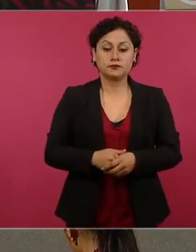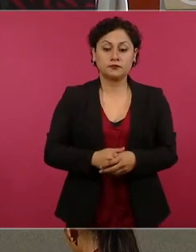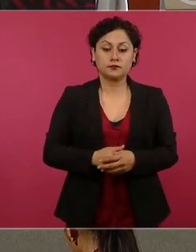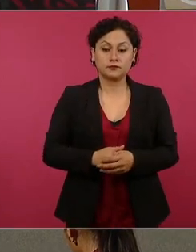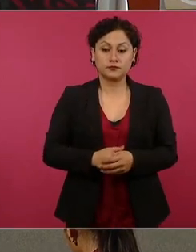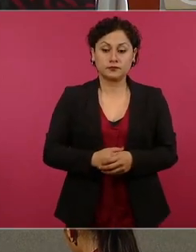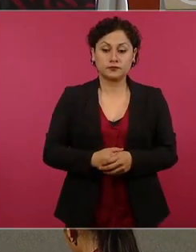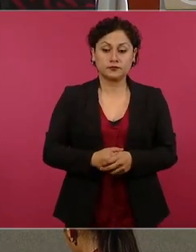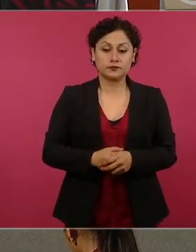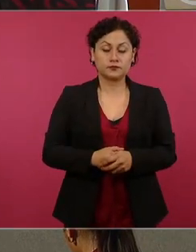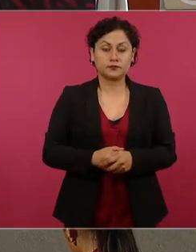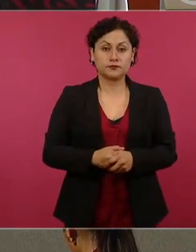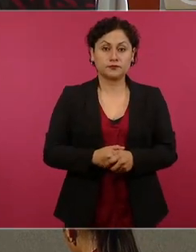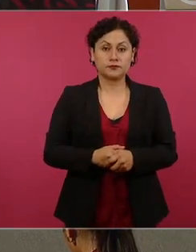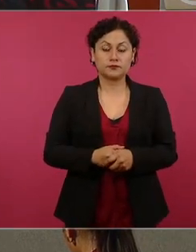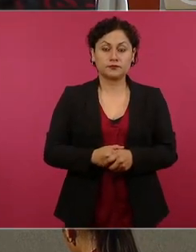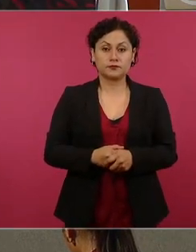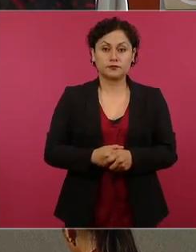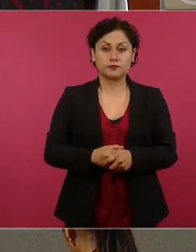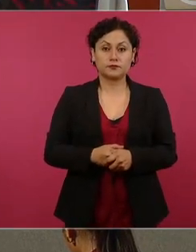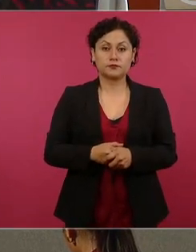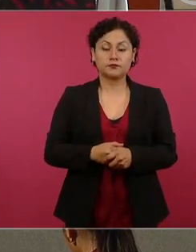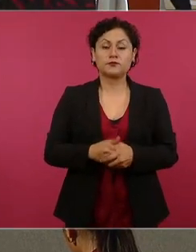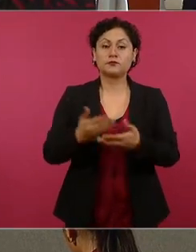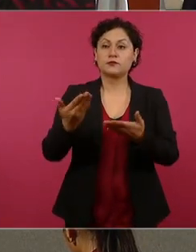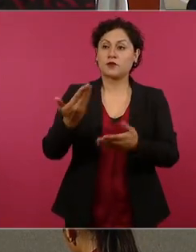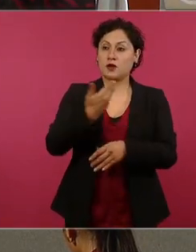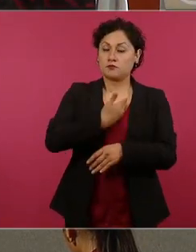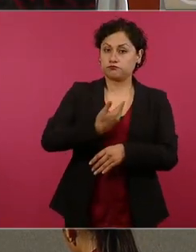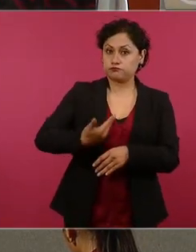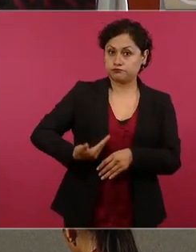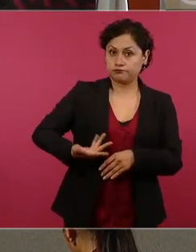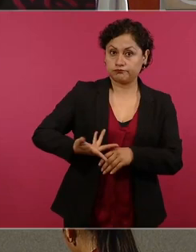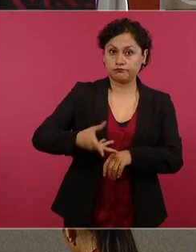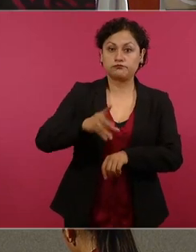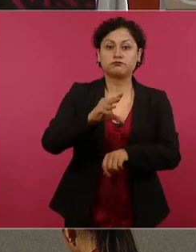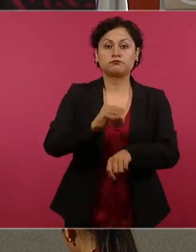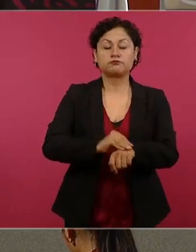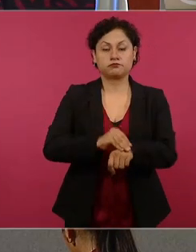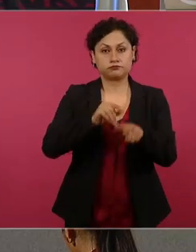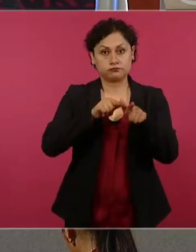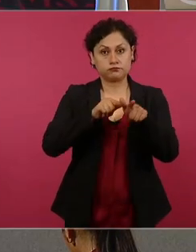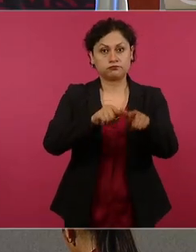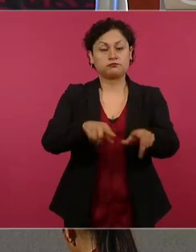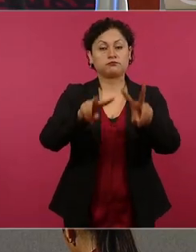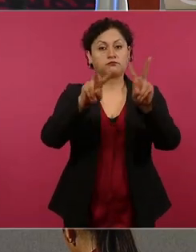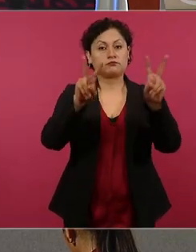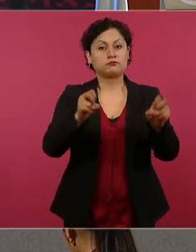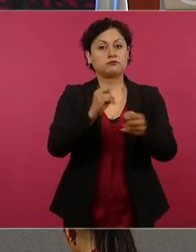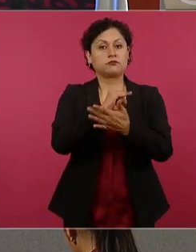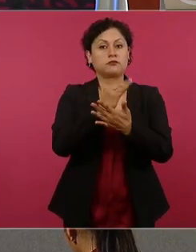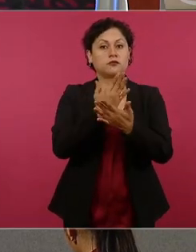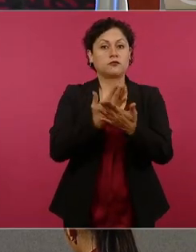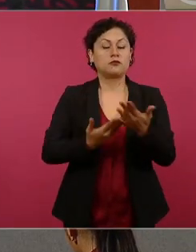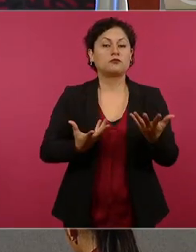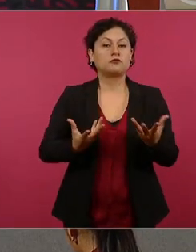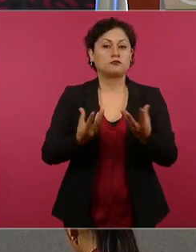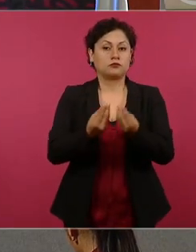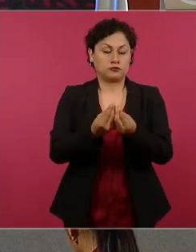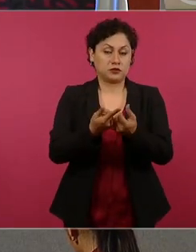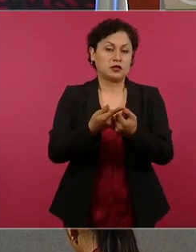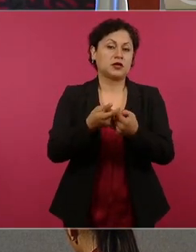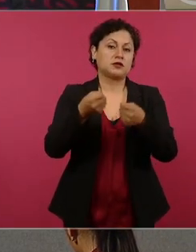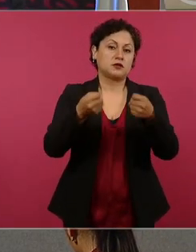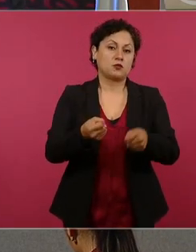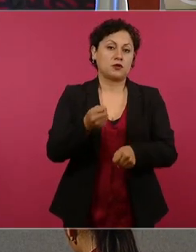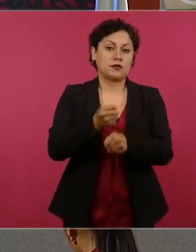Gracias. Con su permiso, señor presidente, continuamos con el informe de seguridad conjunto. Adelante, por favor. En